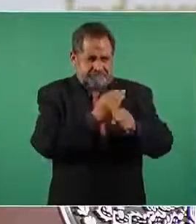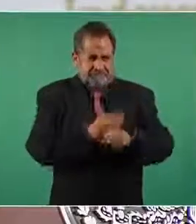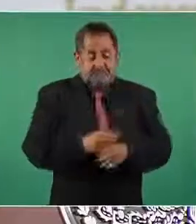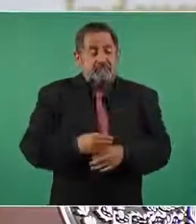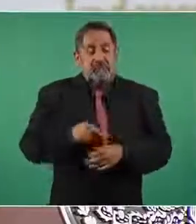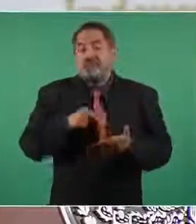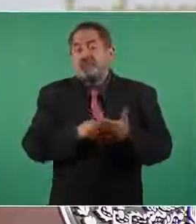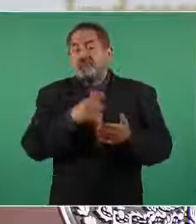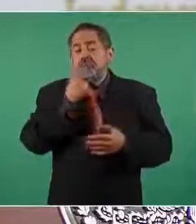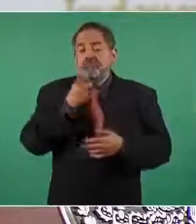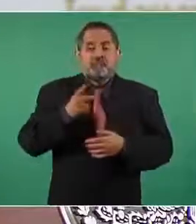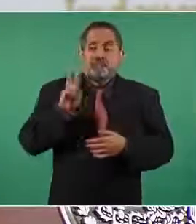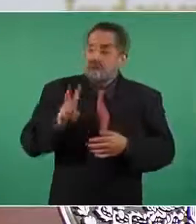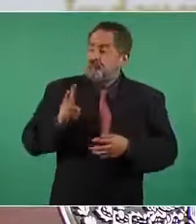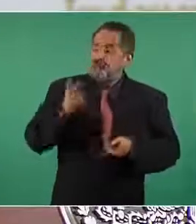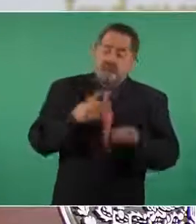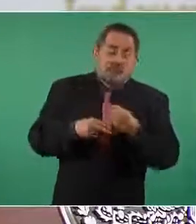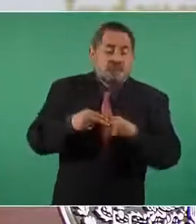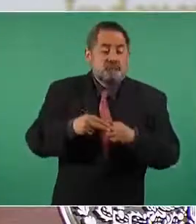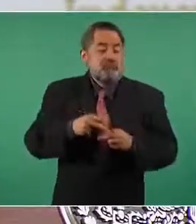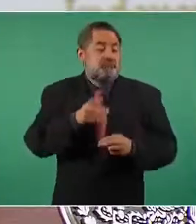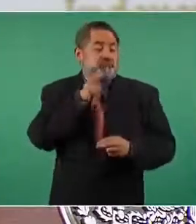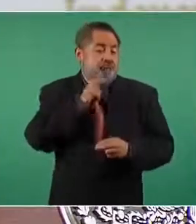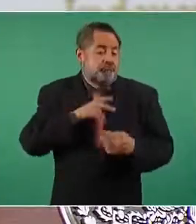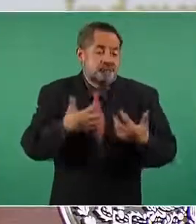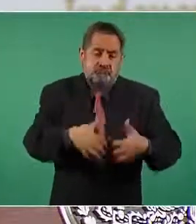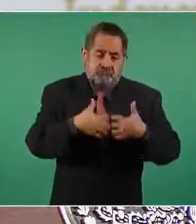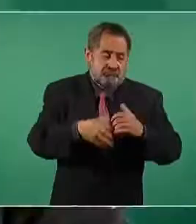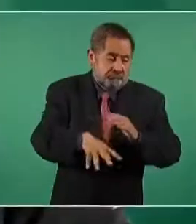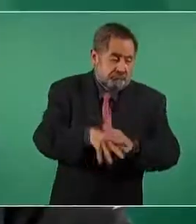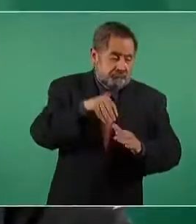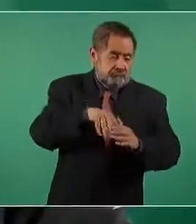estar produciendo muchísimo.